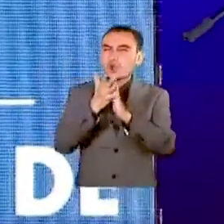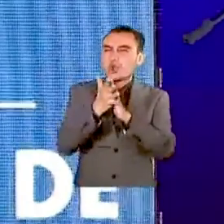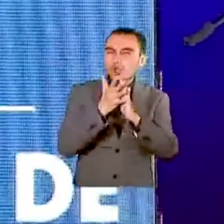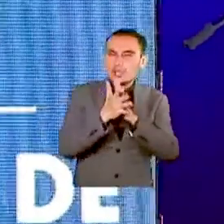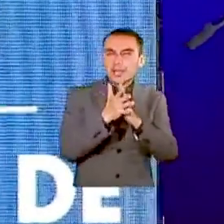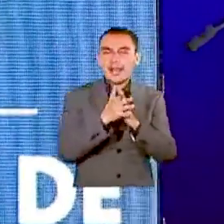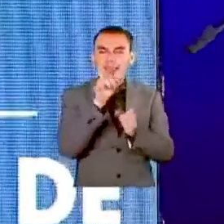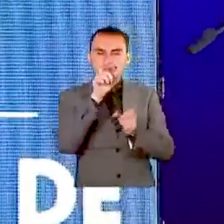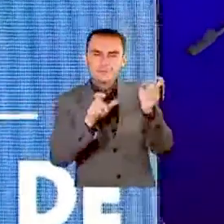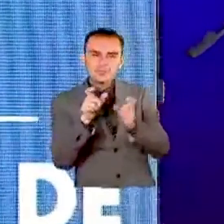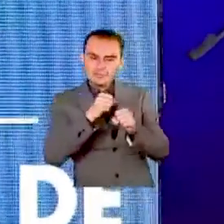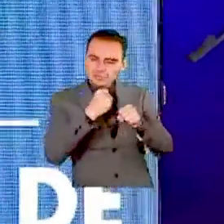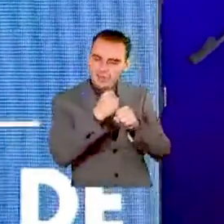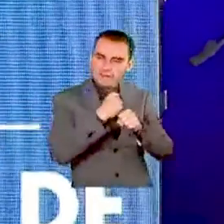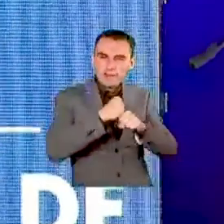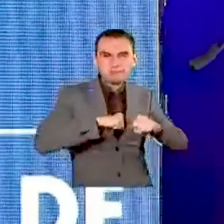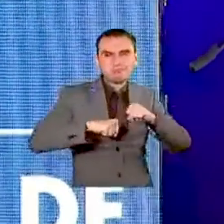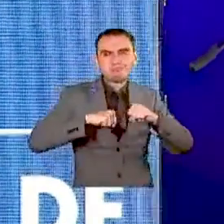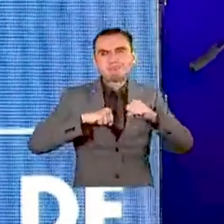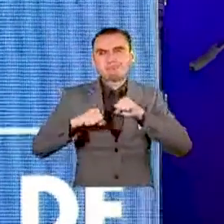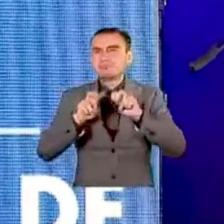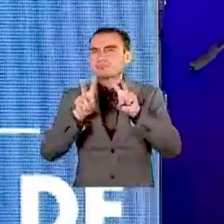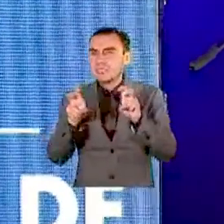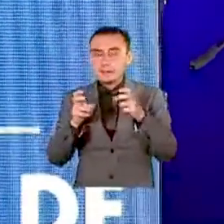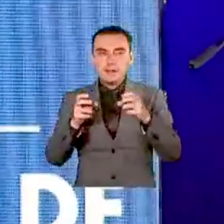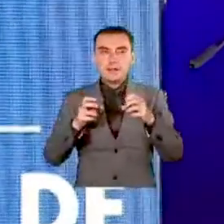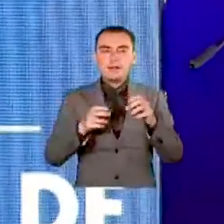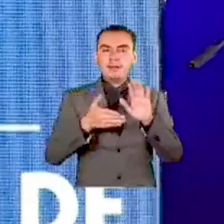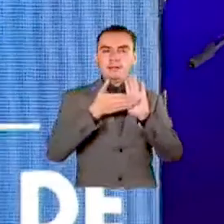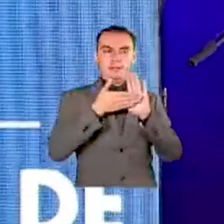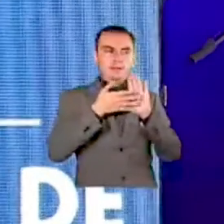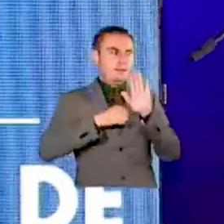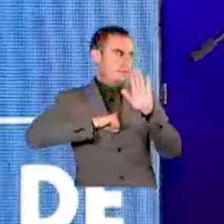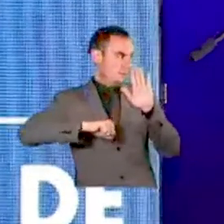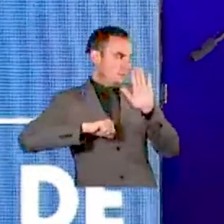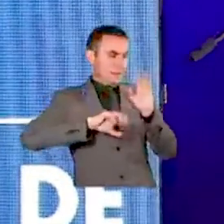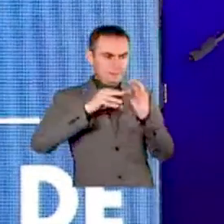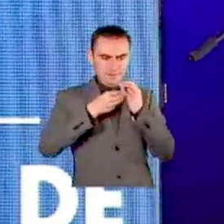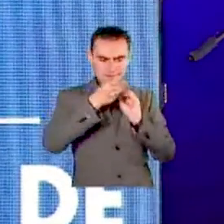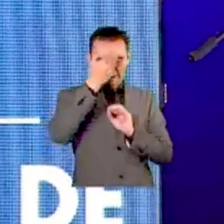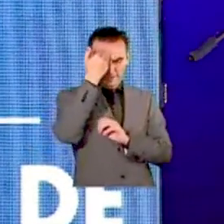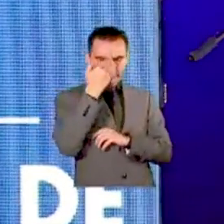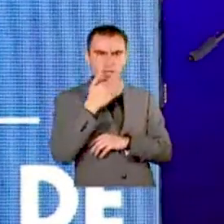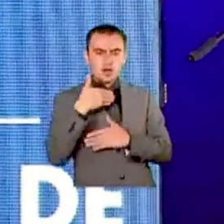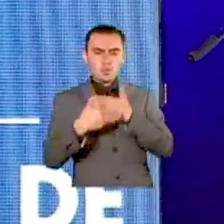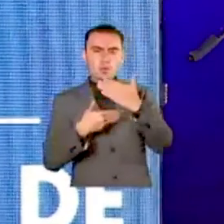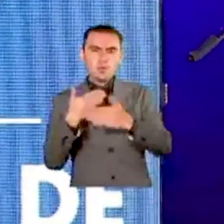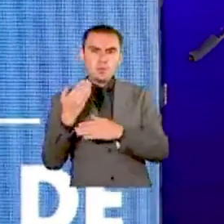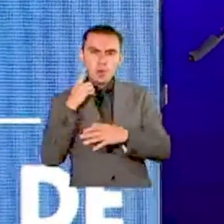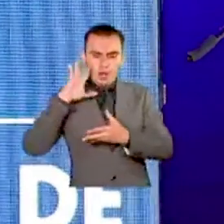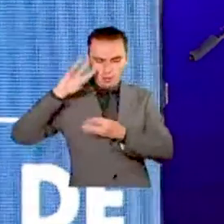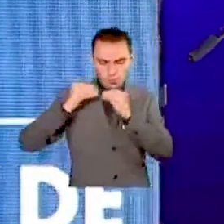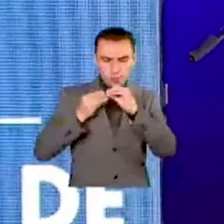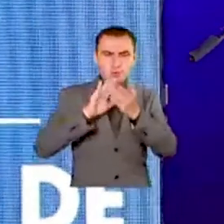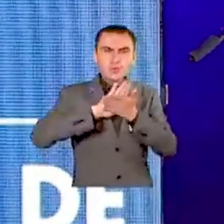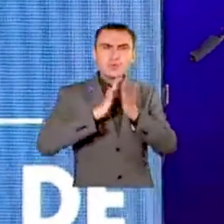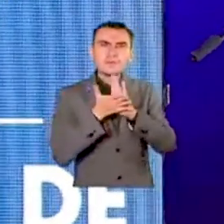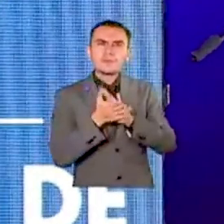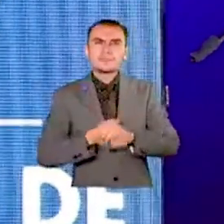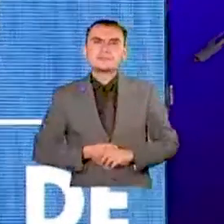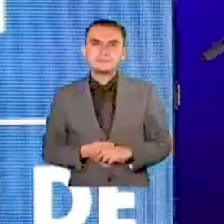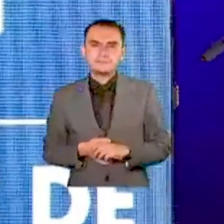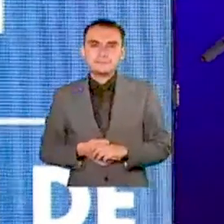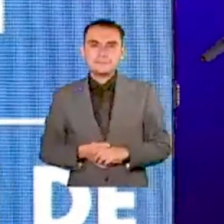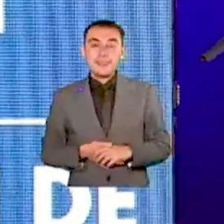los ciudadanos sobre ese trabajo activo en temas como la garantía de los derechos humanos y el seguimiento al acuerdo de paz. Ahora